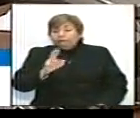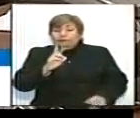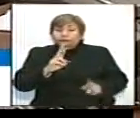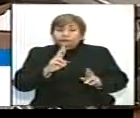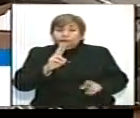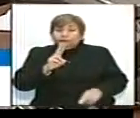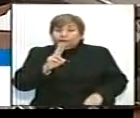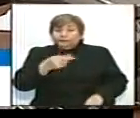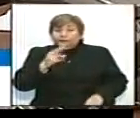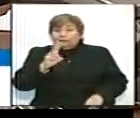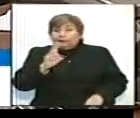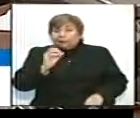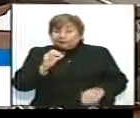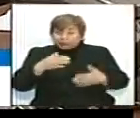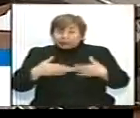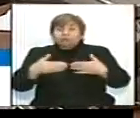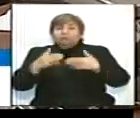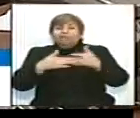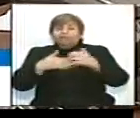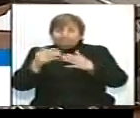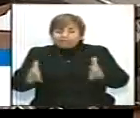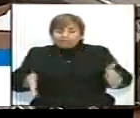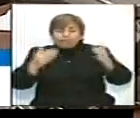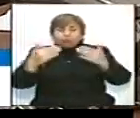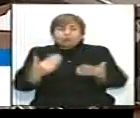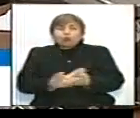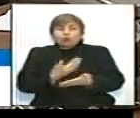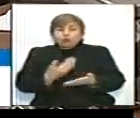la infraestructura con mejores condiciones para los